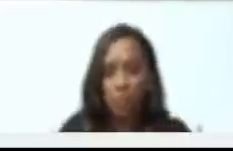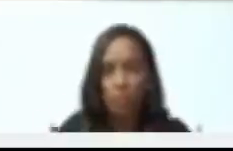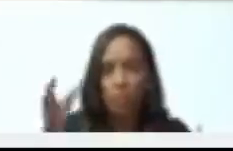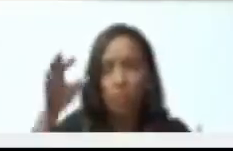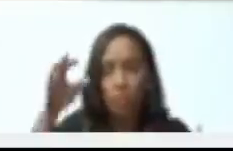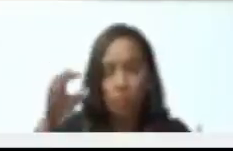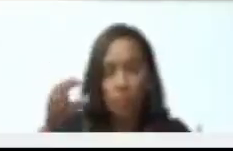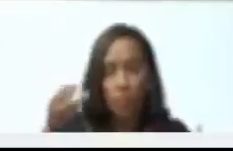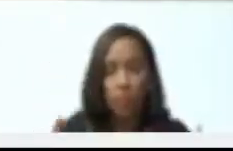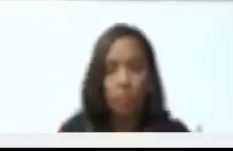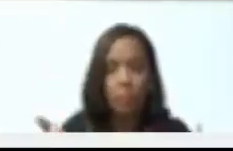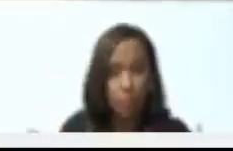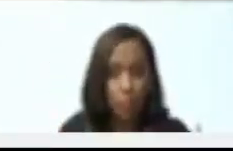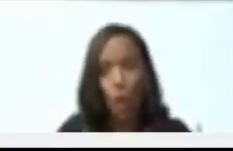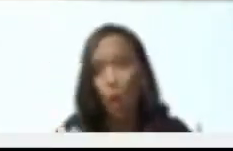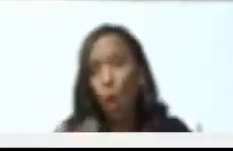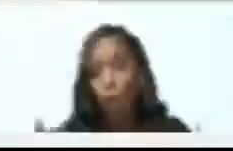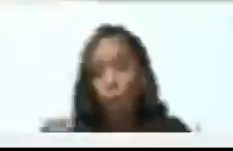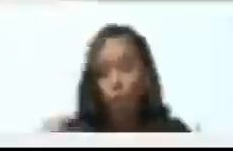¿Sí o no?